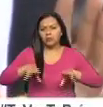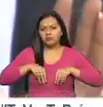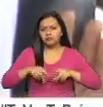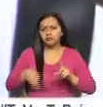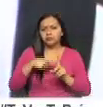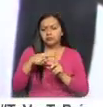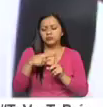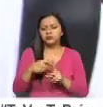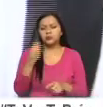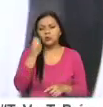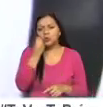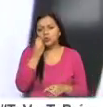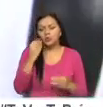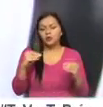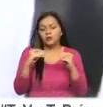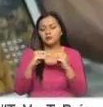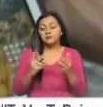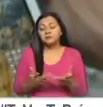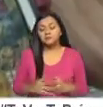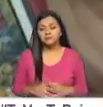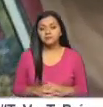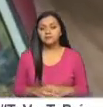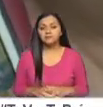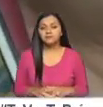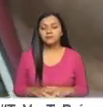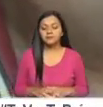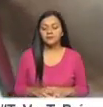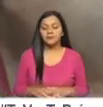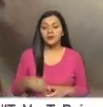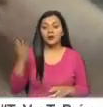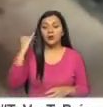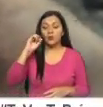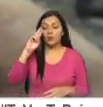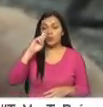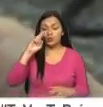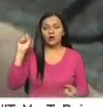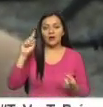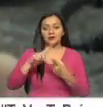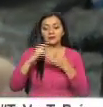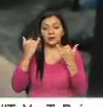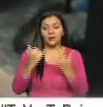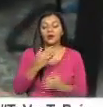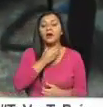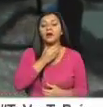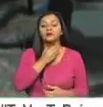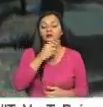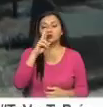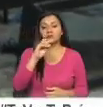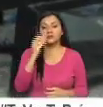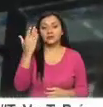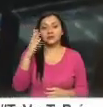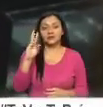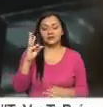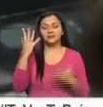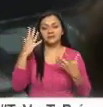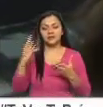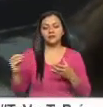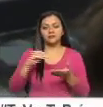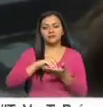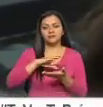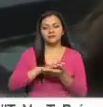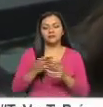cómodas, vamos a decirlo así, es beneficioso. Desde el mes de junio hasta lo que va de agosto de 2016, se registran